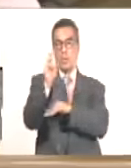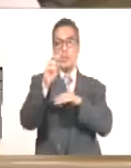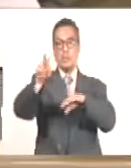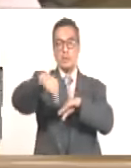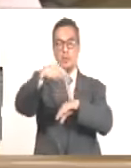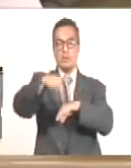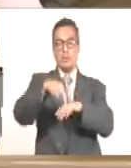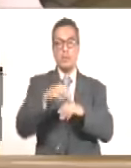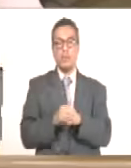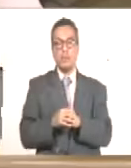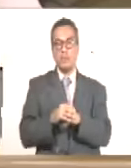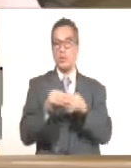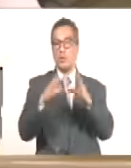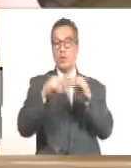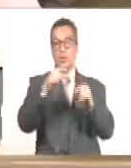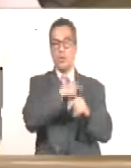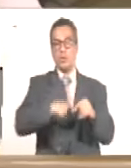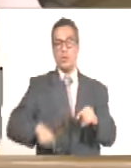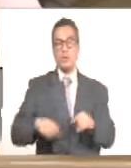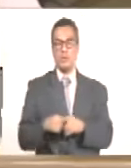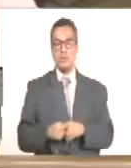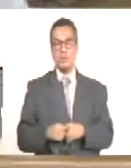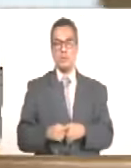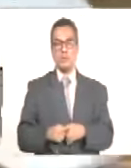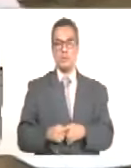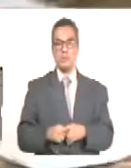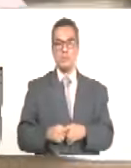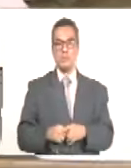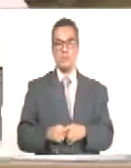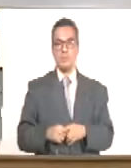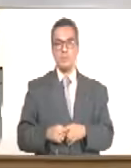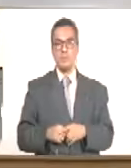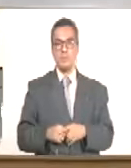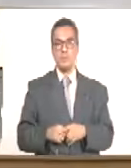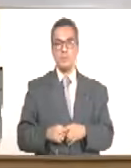Asamblea Nacional. Es todo, ciudadano presidente.